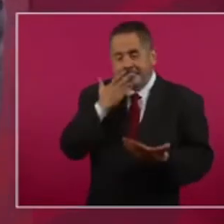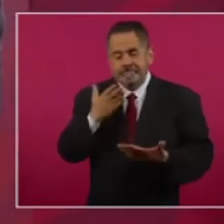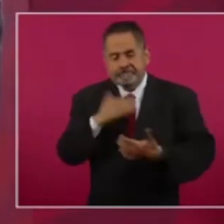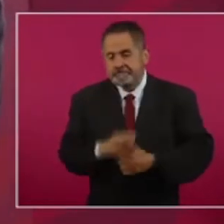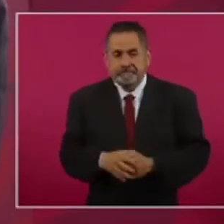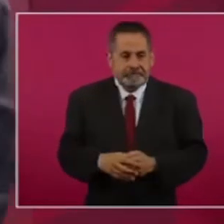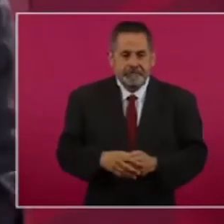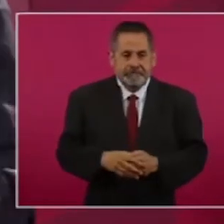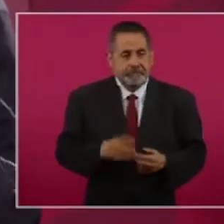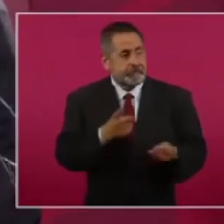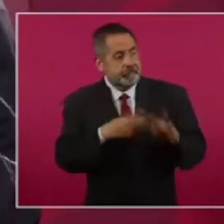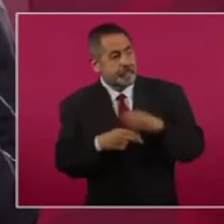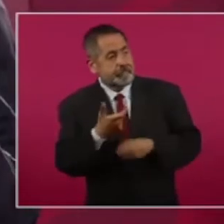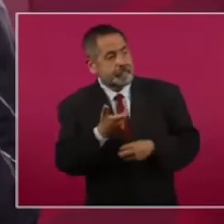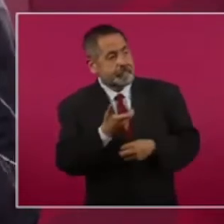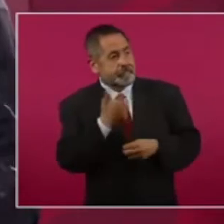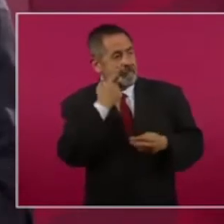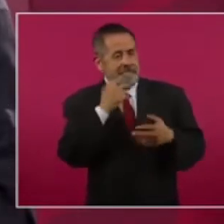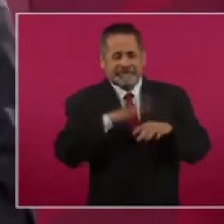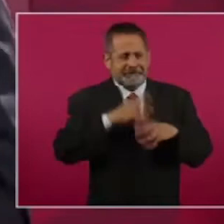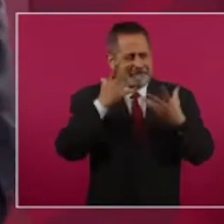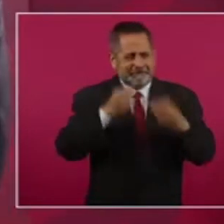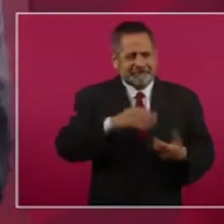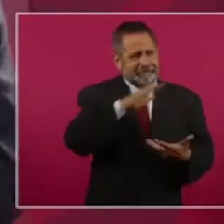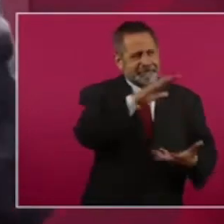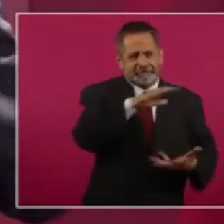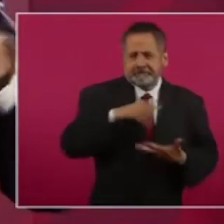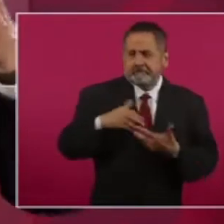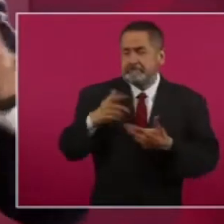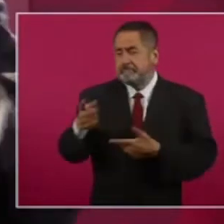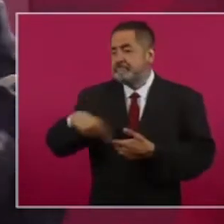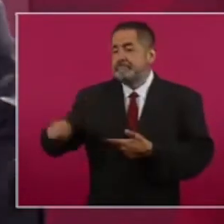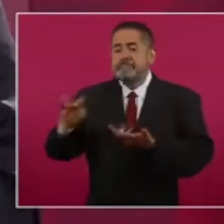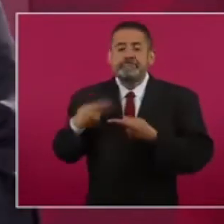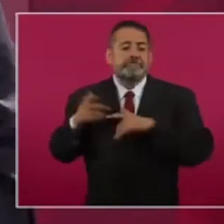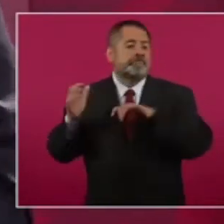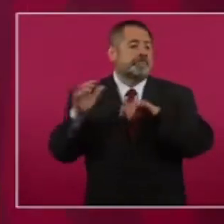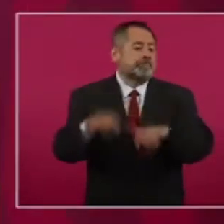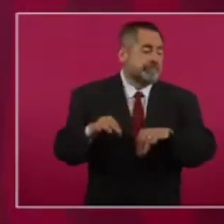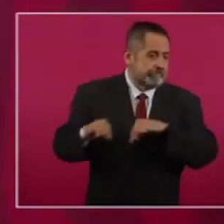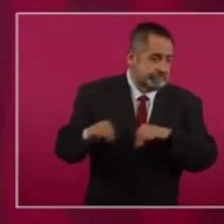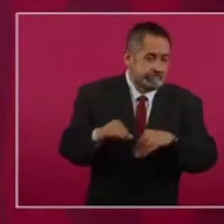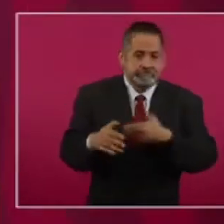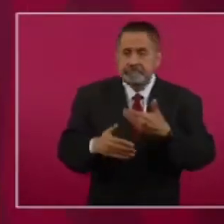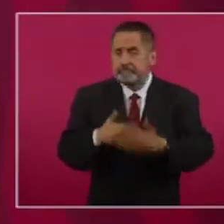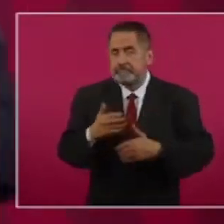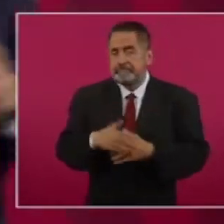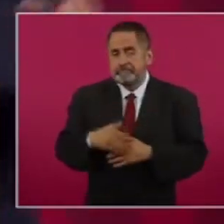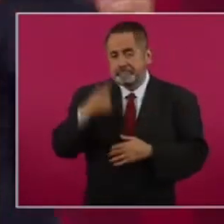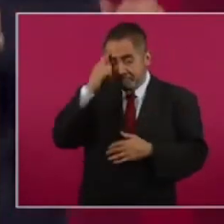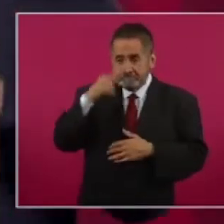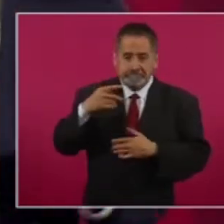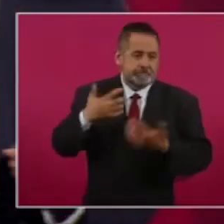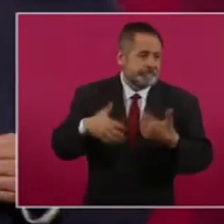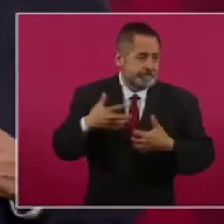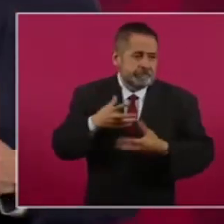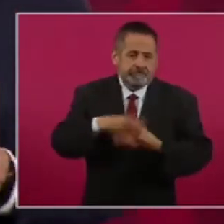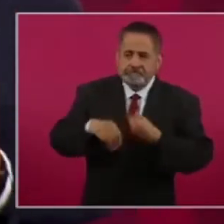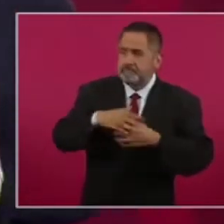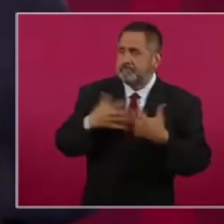viene el dinero a raudales, va a haber empleos, va a haber producción,